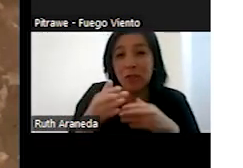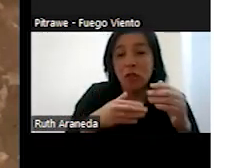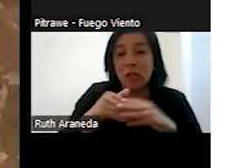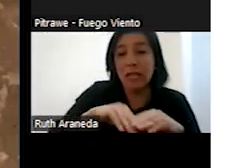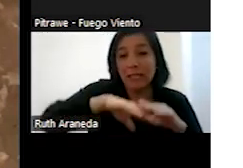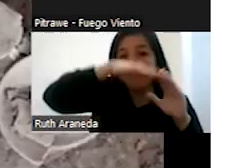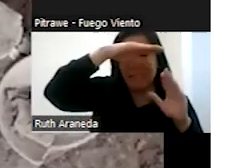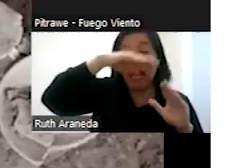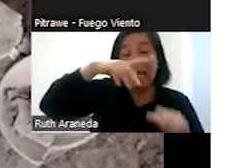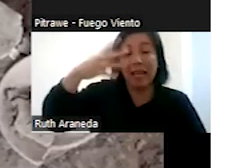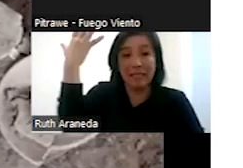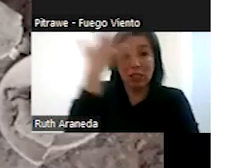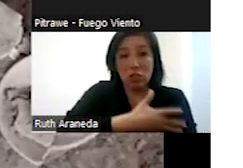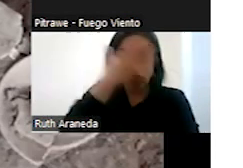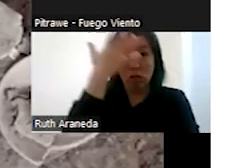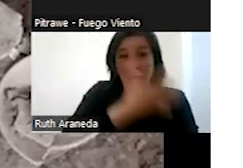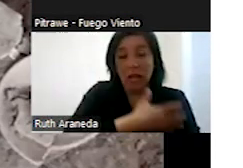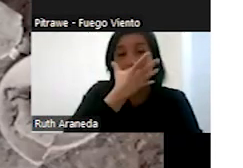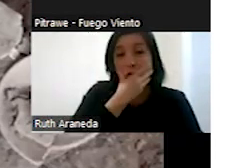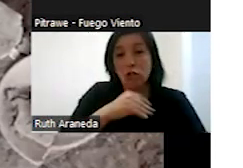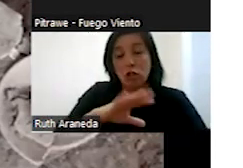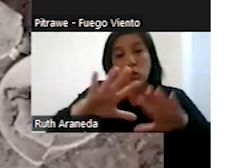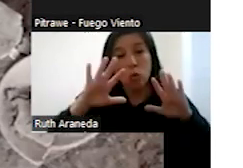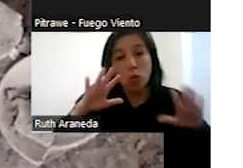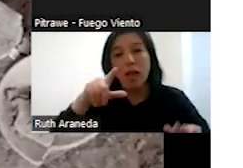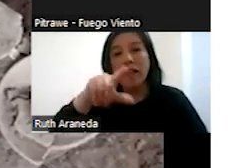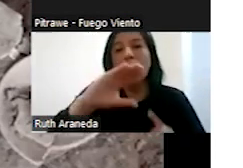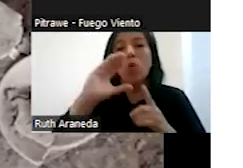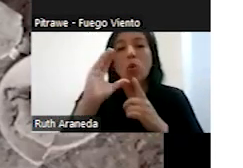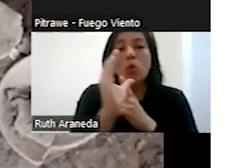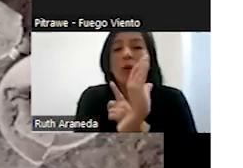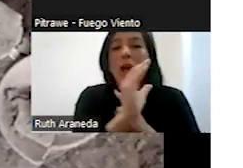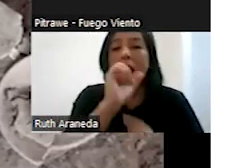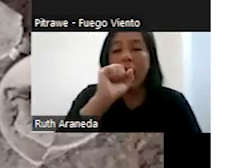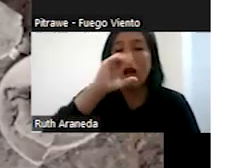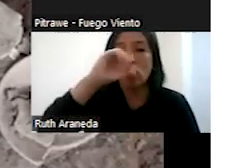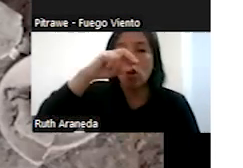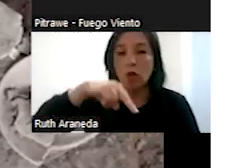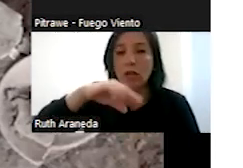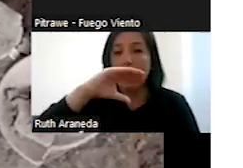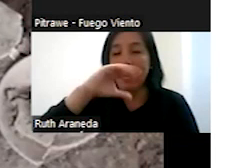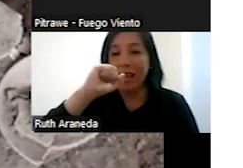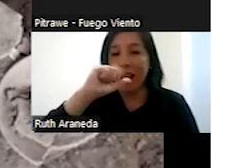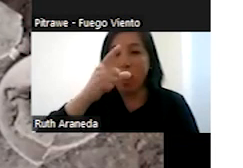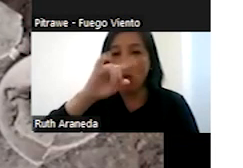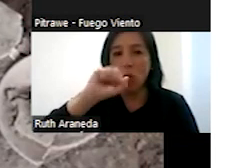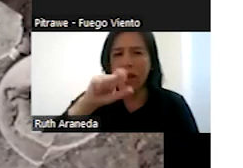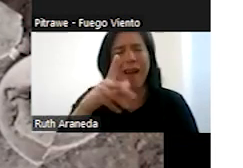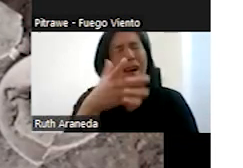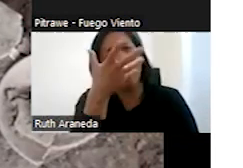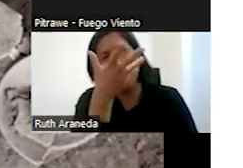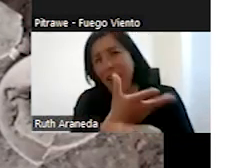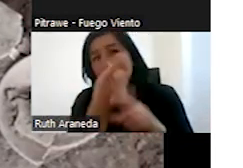Mayaca, que es precioso. Aquí hay de la cultura Aconcagua propiamente y de varias fases, pero con una cantidad enorme